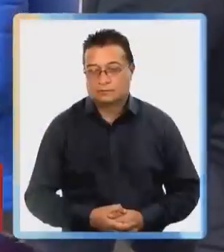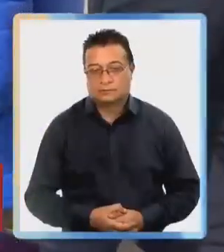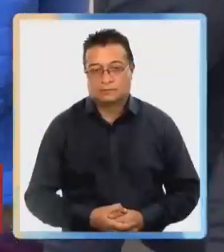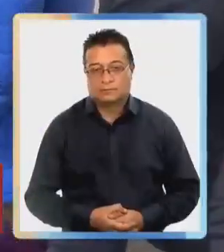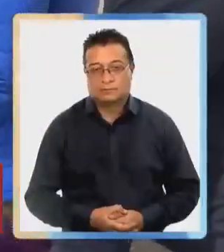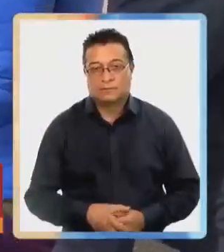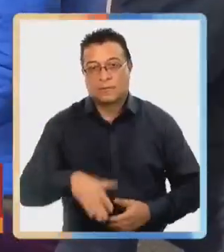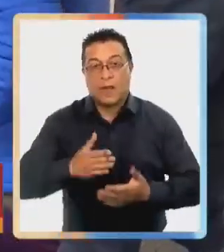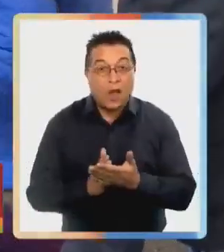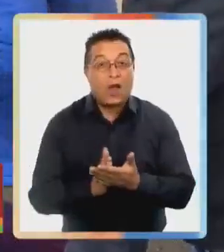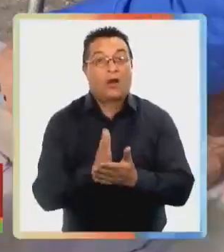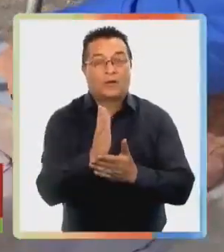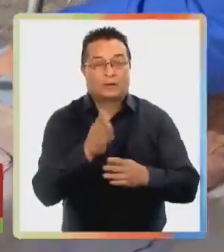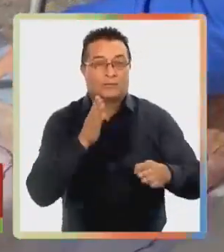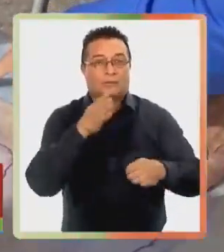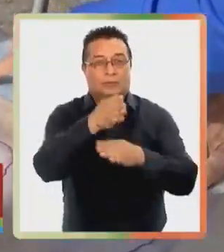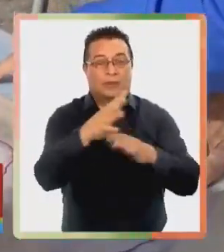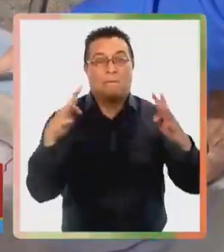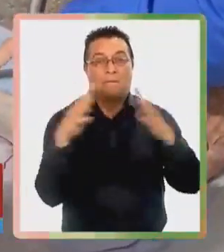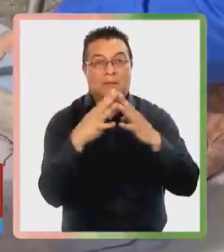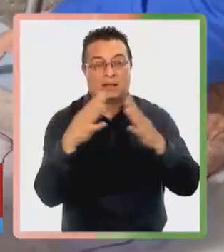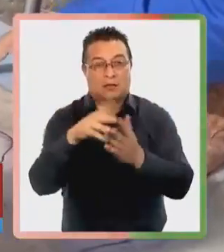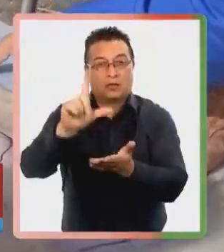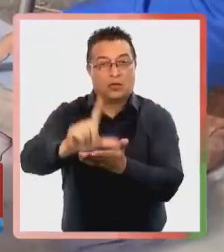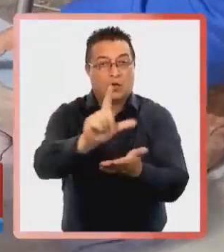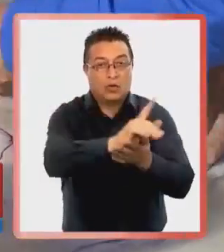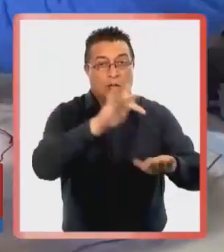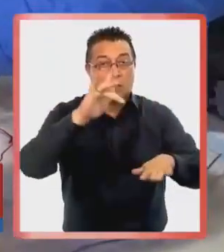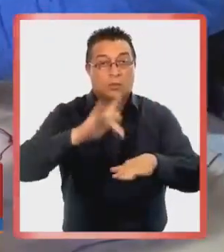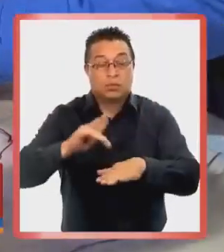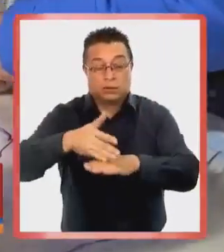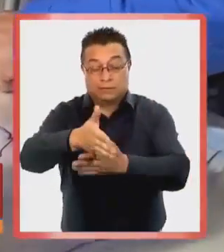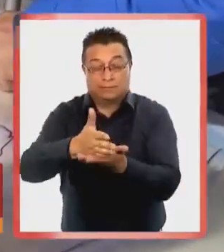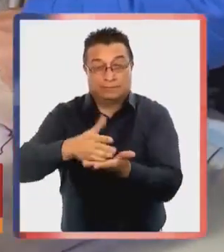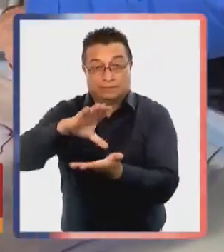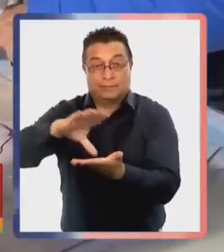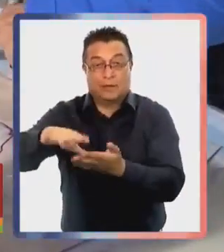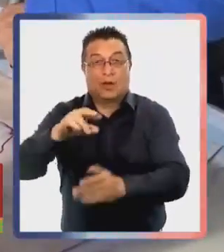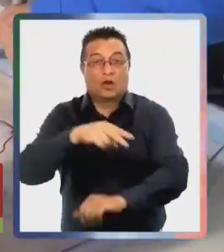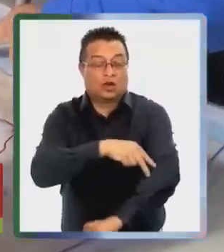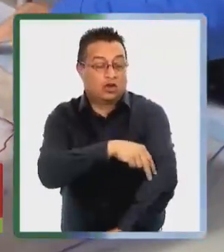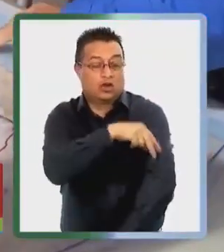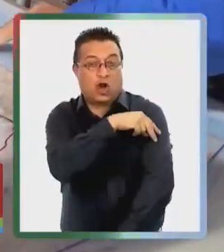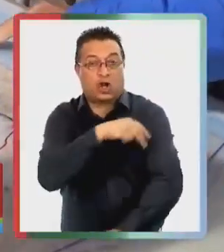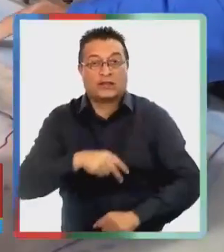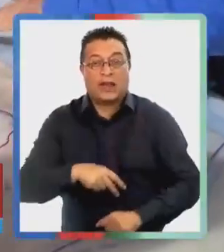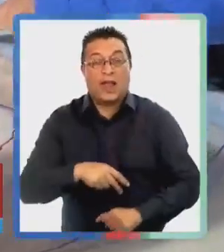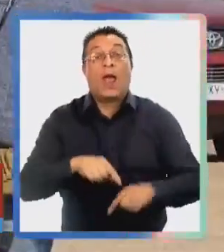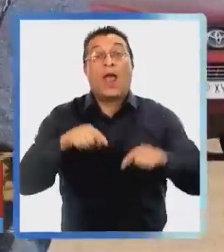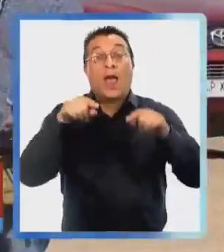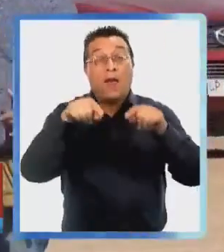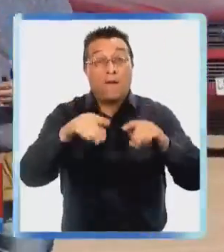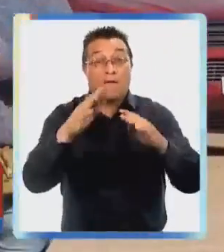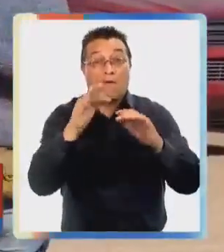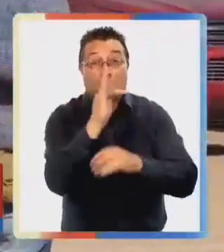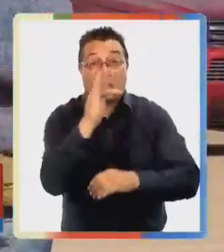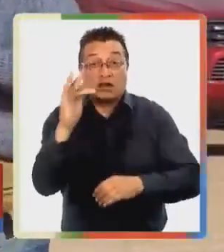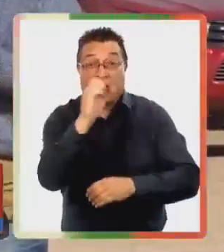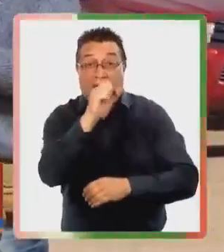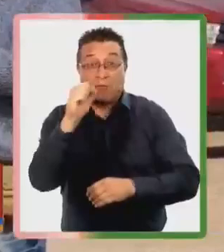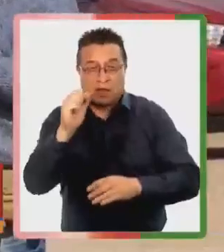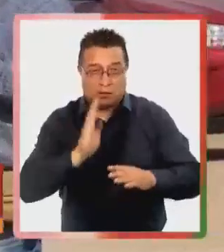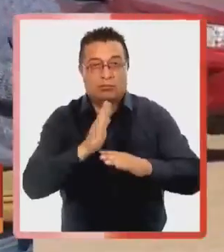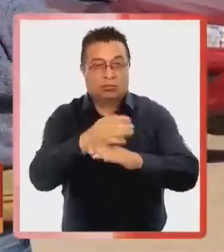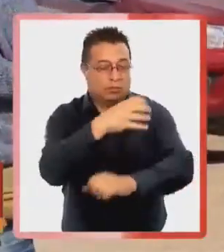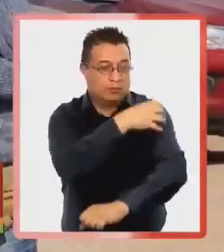comenzó el despliegue militar en los puntos críticos de la frontera en la macro zona norte. Las Fuerzas Armadas permanecerán en las regiones de